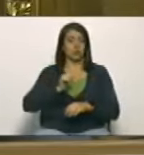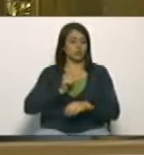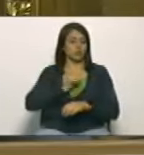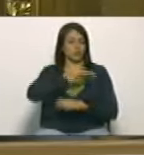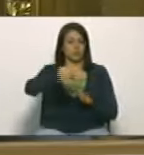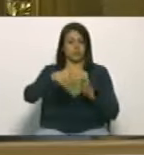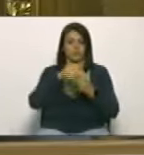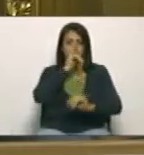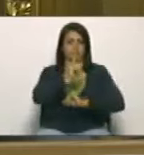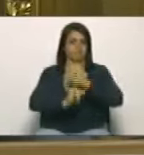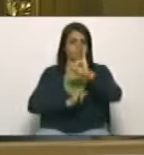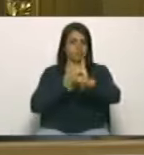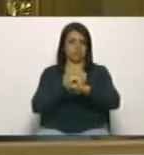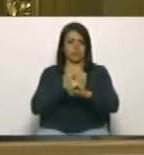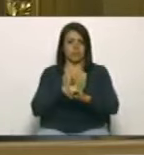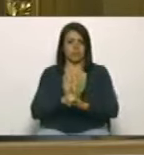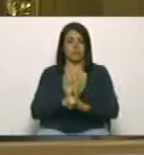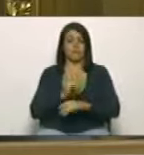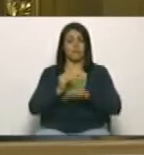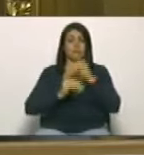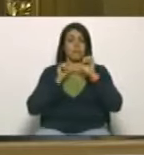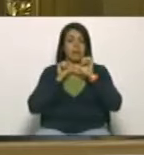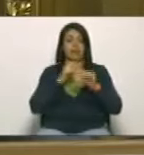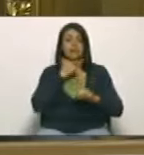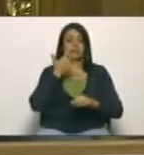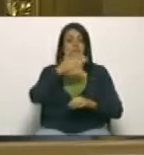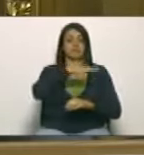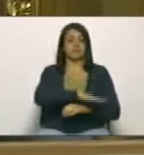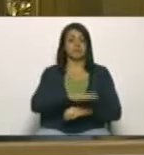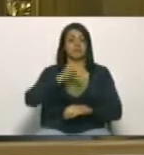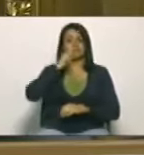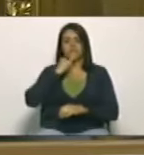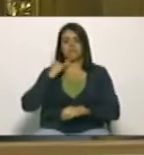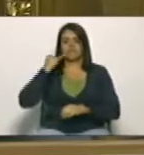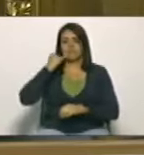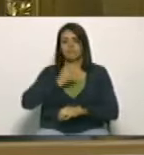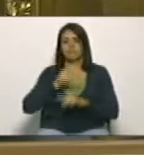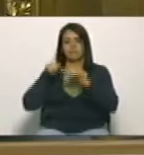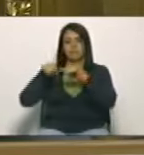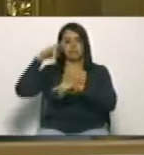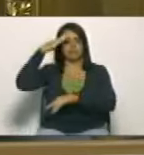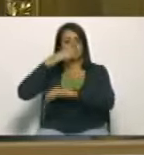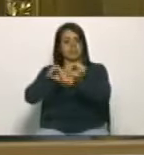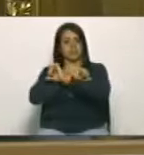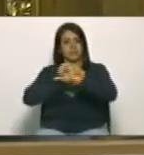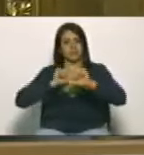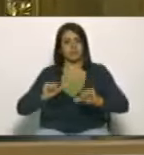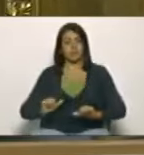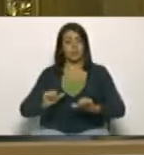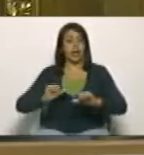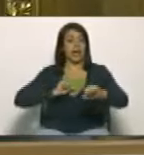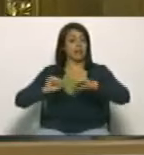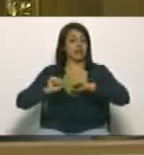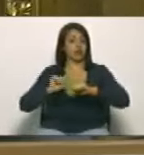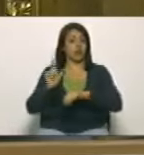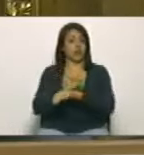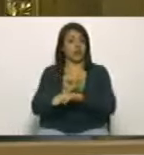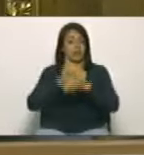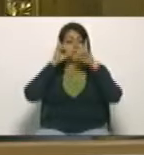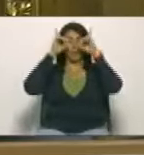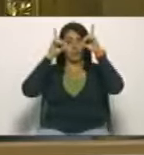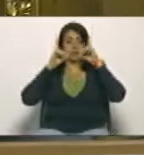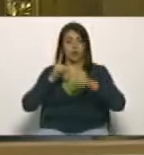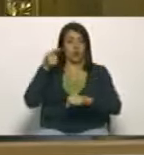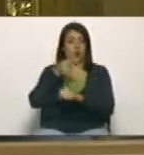las instancias internacionales el genocidio perpetrado por las fuerzas militares israelíes, para que actúen con decisión